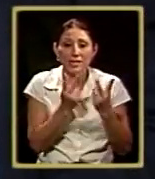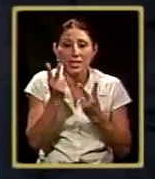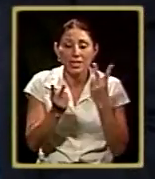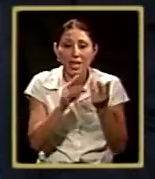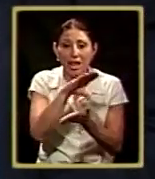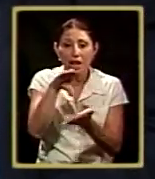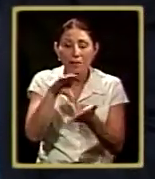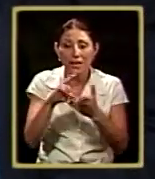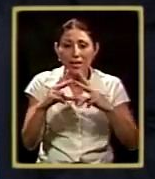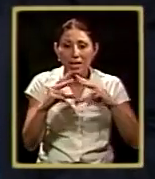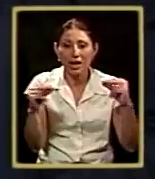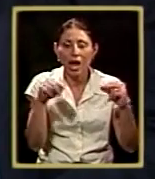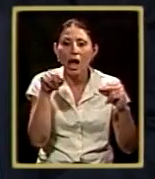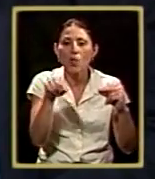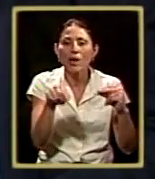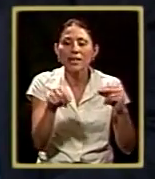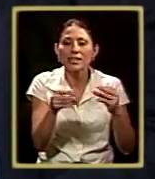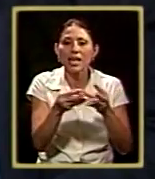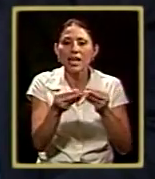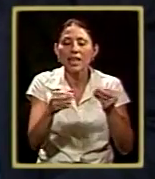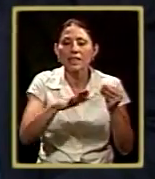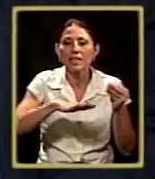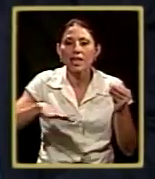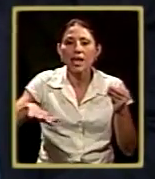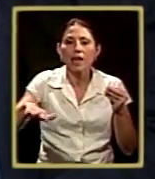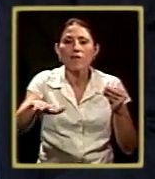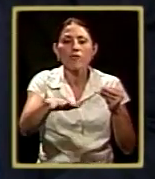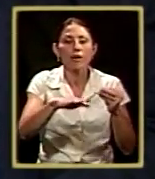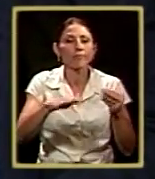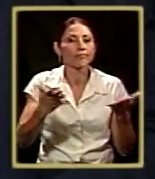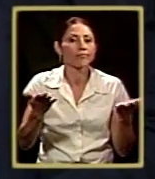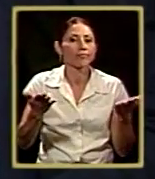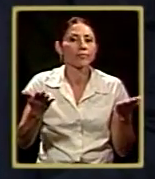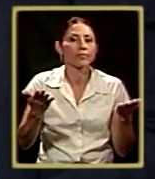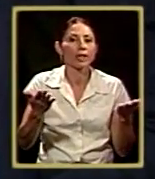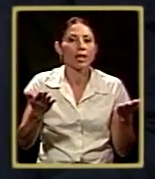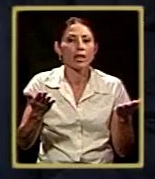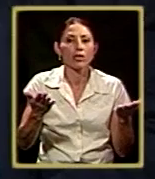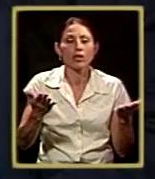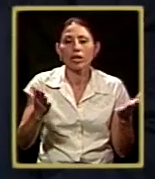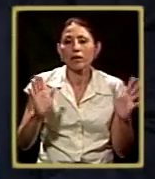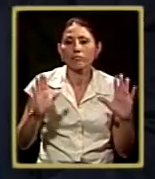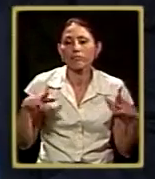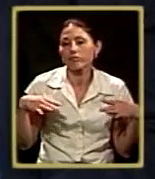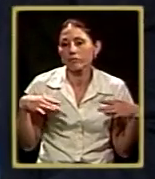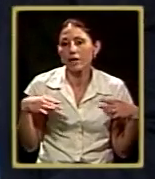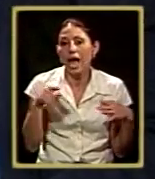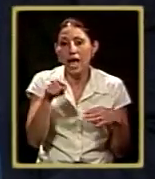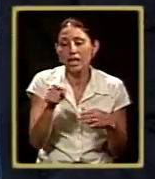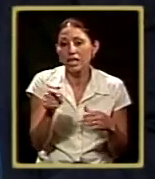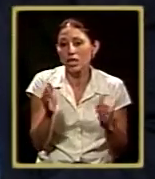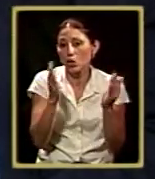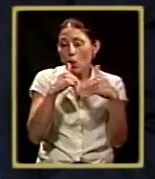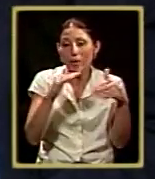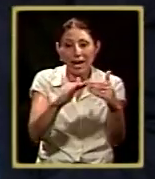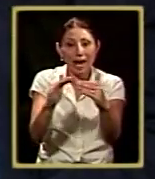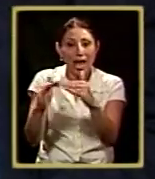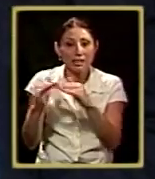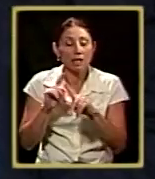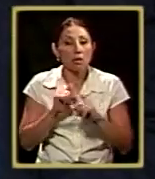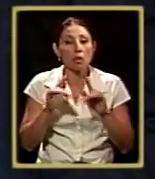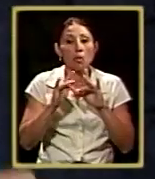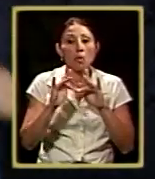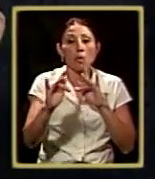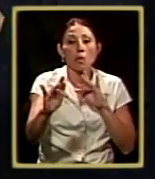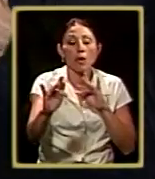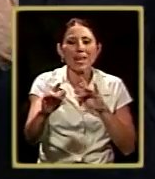digamos, tierra ociosa, donde hubo casas, naturalmente, pero que yo no las conocí. Y dicen que era una